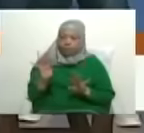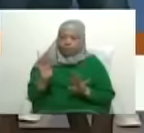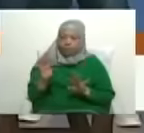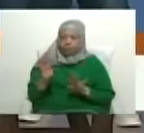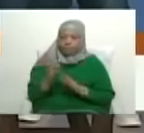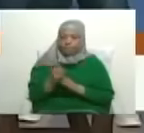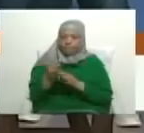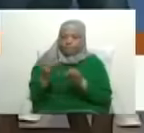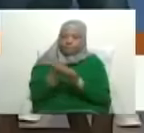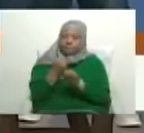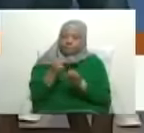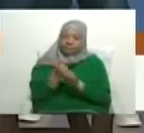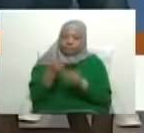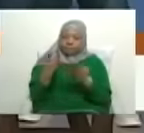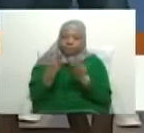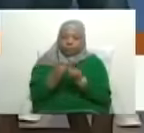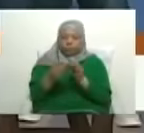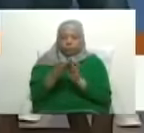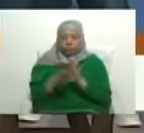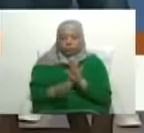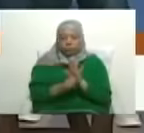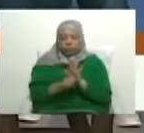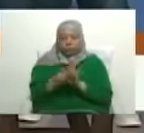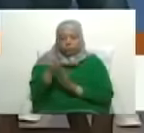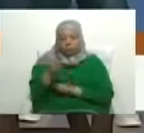leal, comprometida, constitucional, democrática.